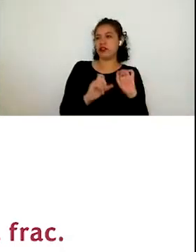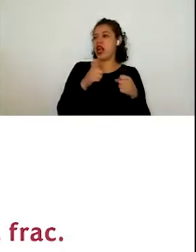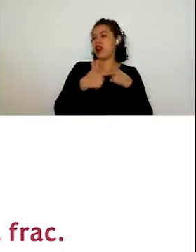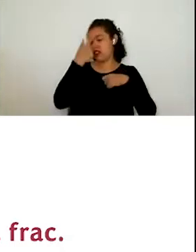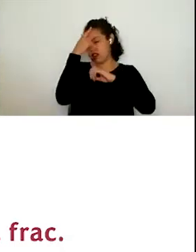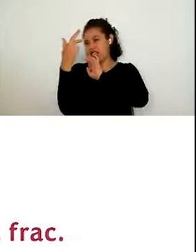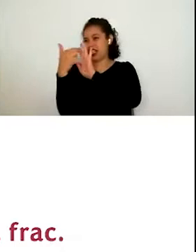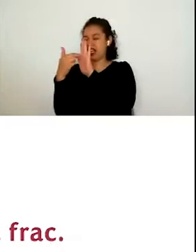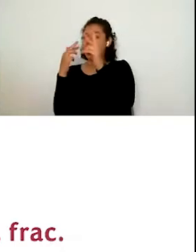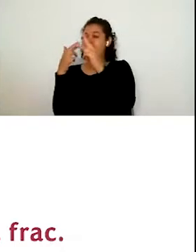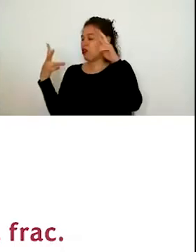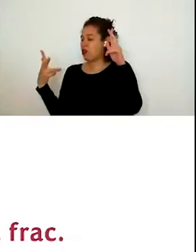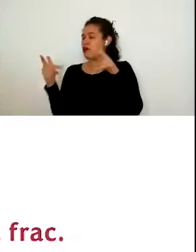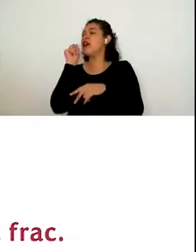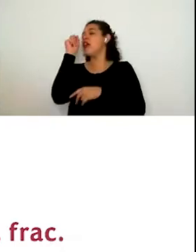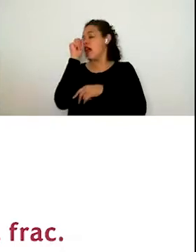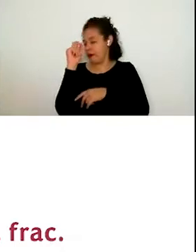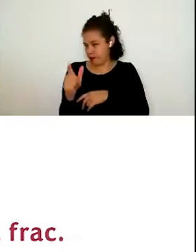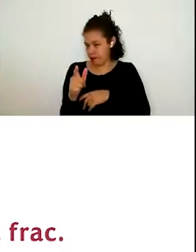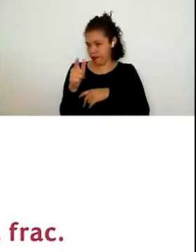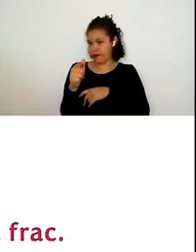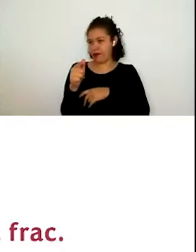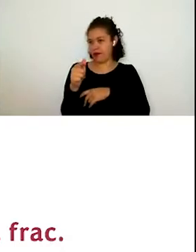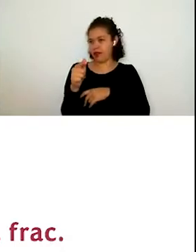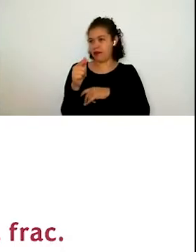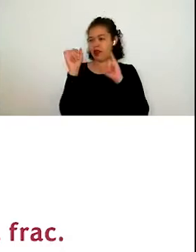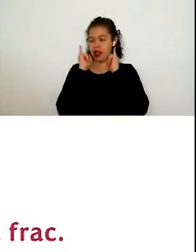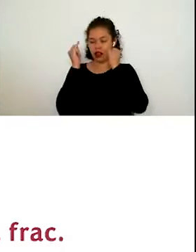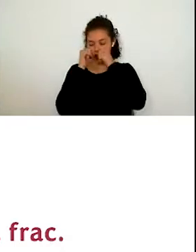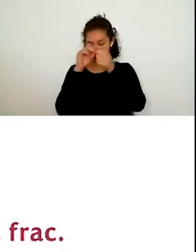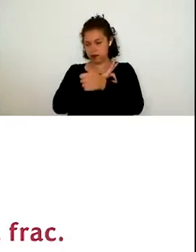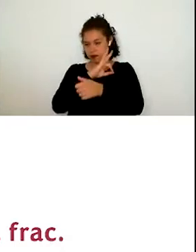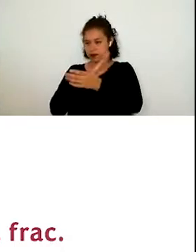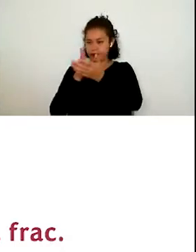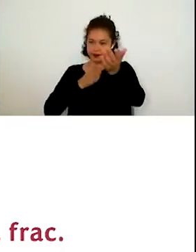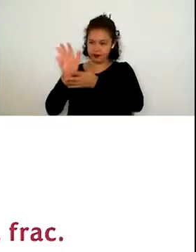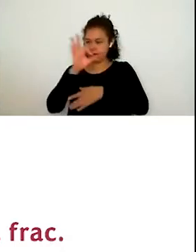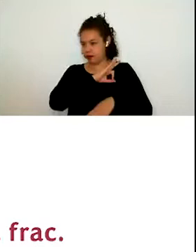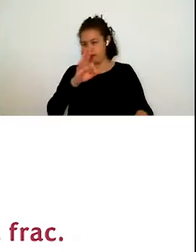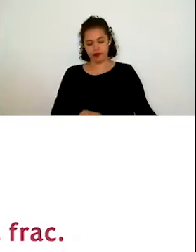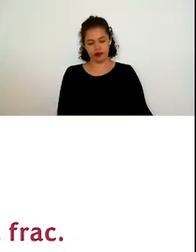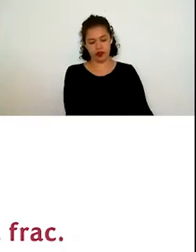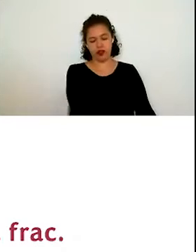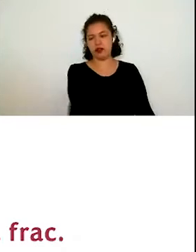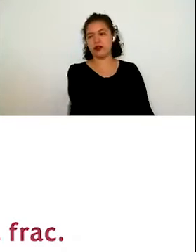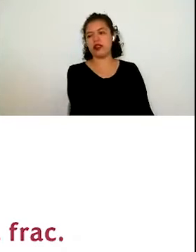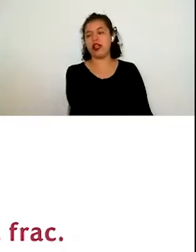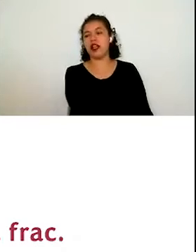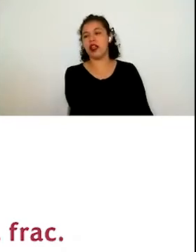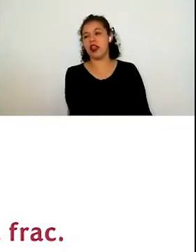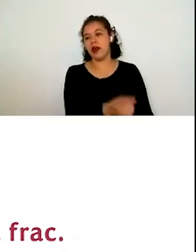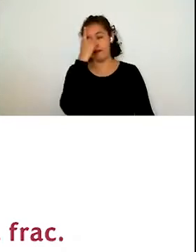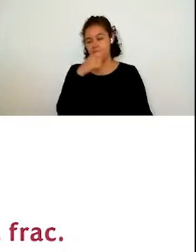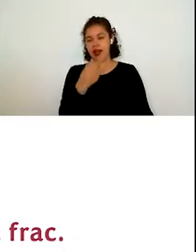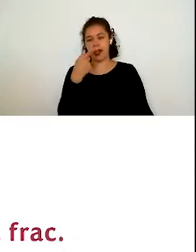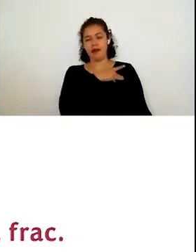impedimento, también es una hipótesis en la que puede intervenir la junta a través del consejo directivo para nombrar a un miembro del patronato.